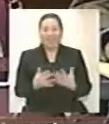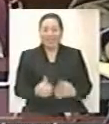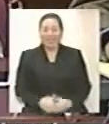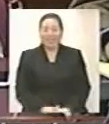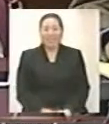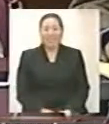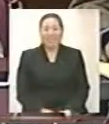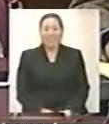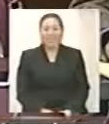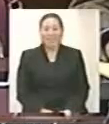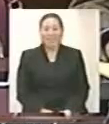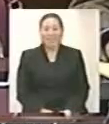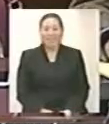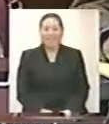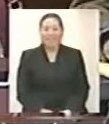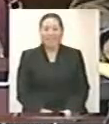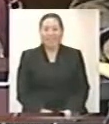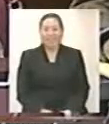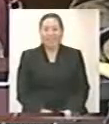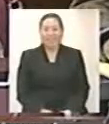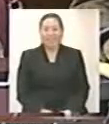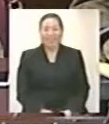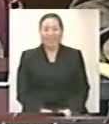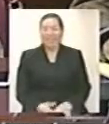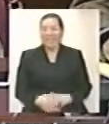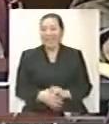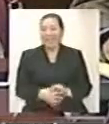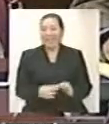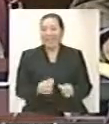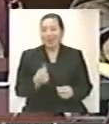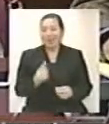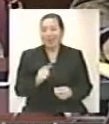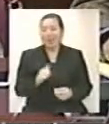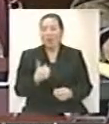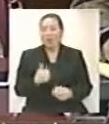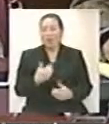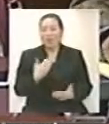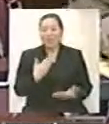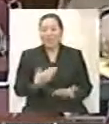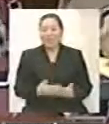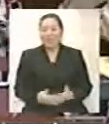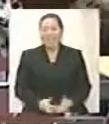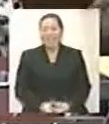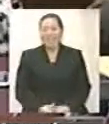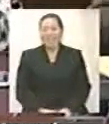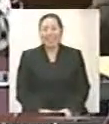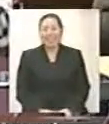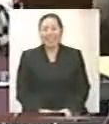Y bueno, y en fin, así habría muchas anécdotas simpáticas para otra ocasión. Muchas gracias.